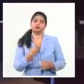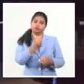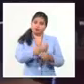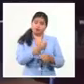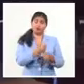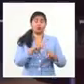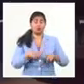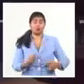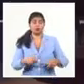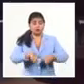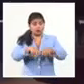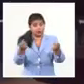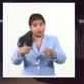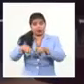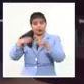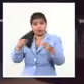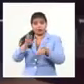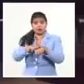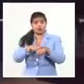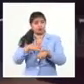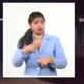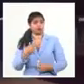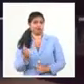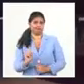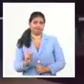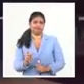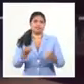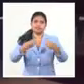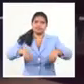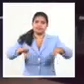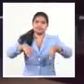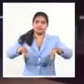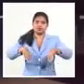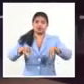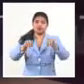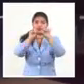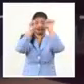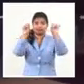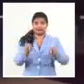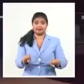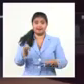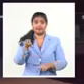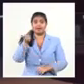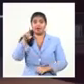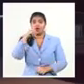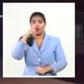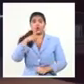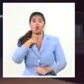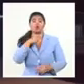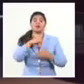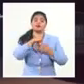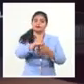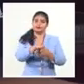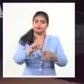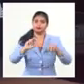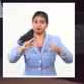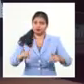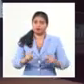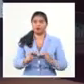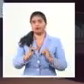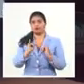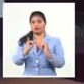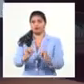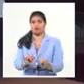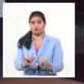nacional. Y la situación que hoy tenemos del sistema electroenergético nacional, y la ratificamos, no tiene que ver